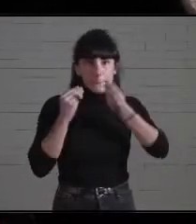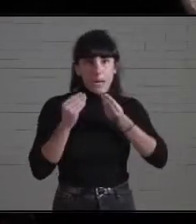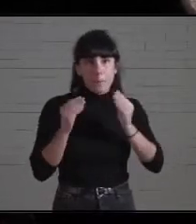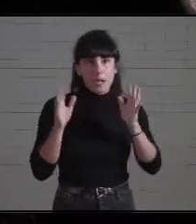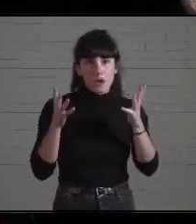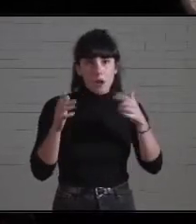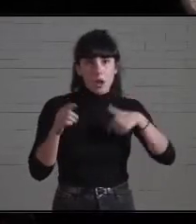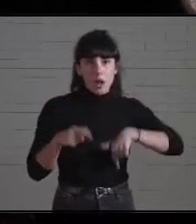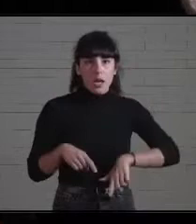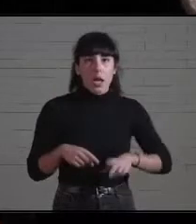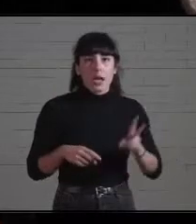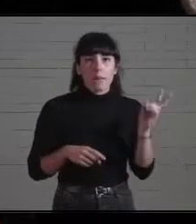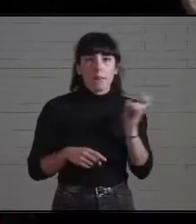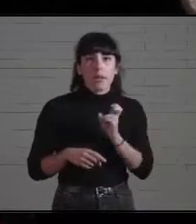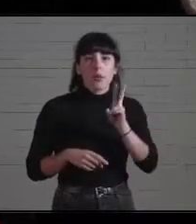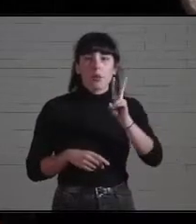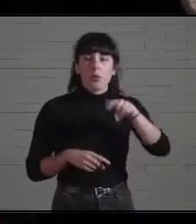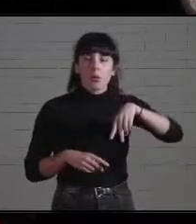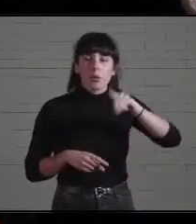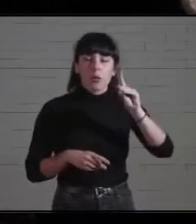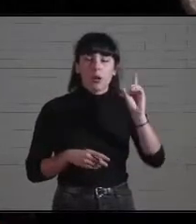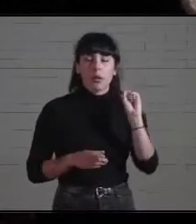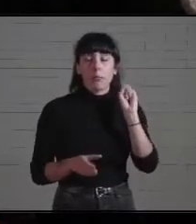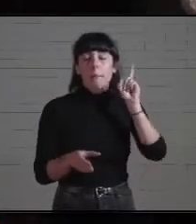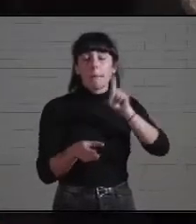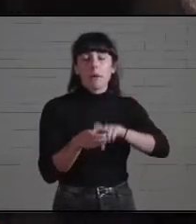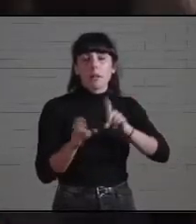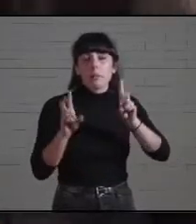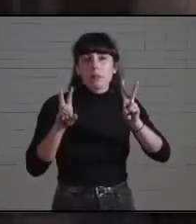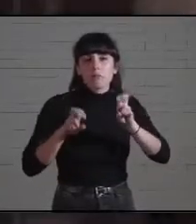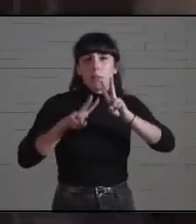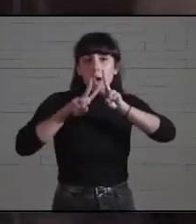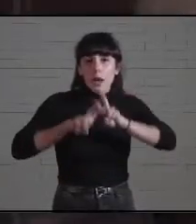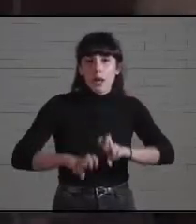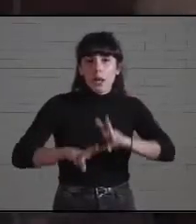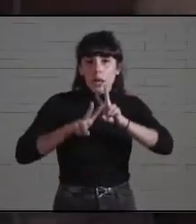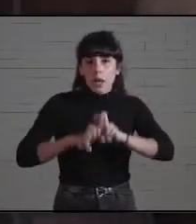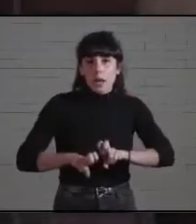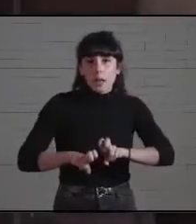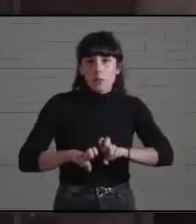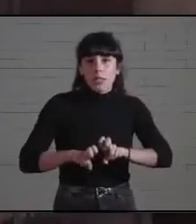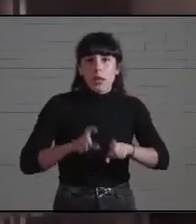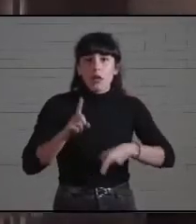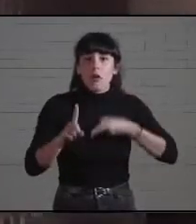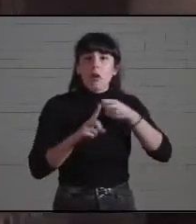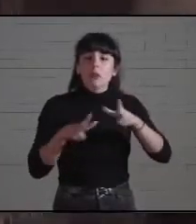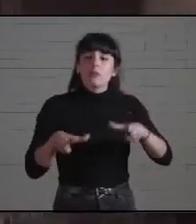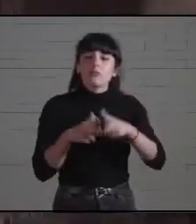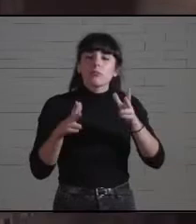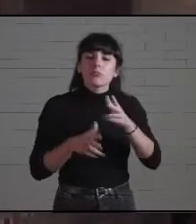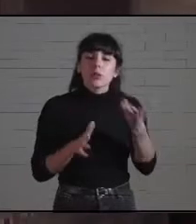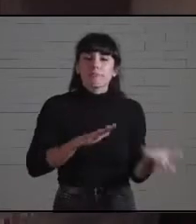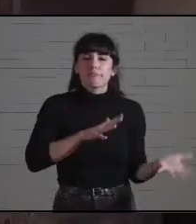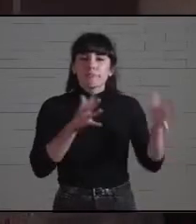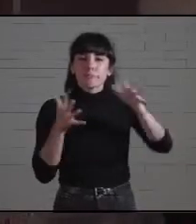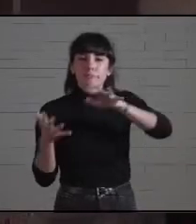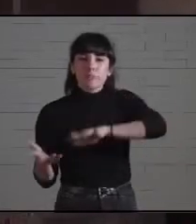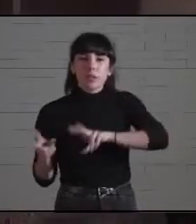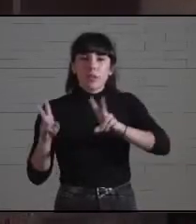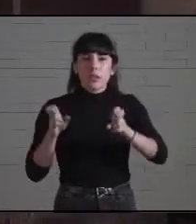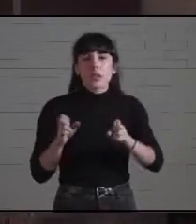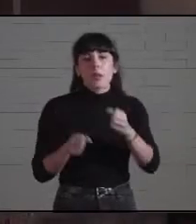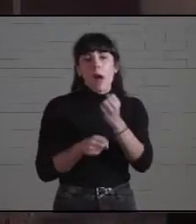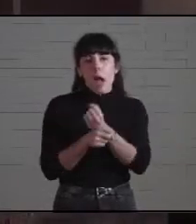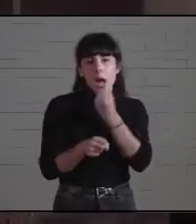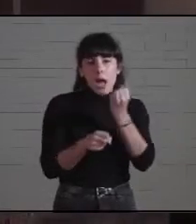UNED participar desde la investigación en la transformación social y en la mejora de las condiciones tanto